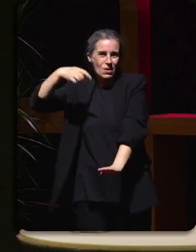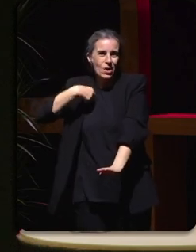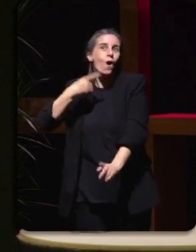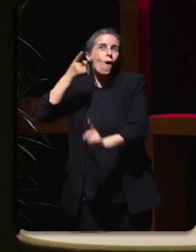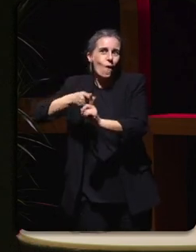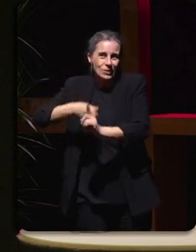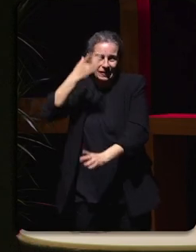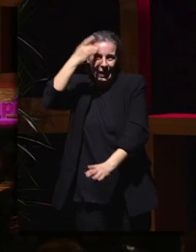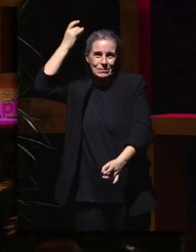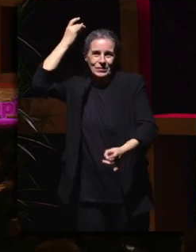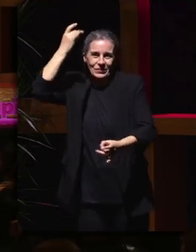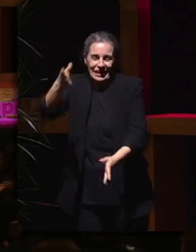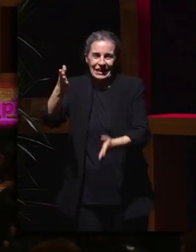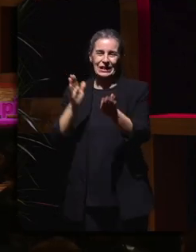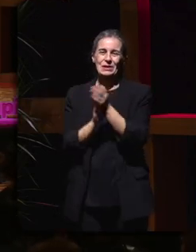agua